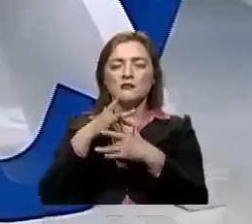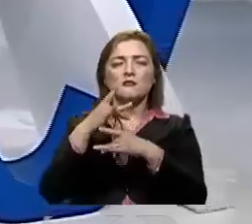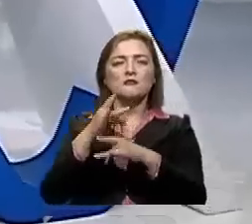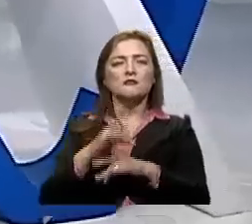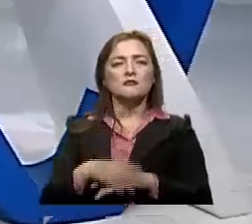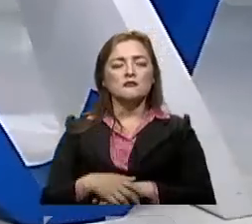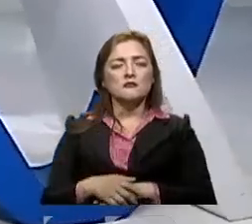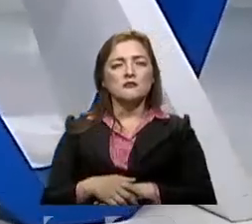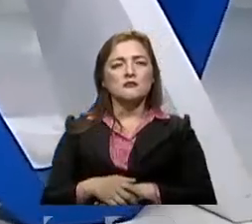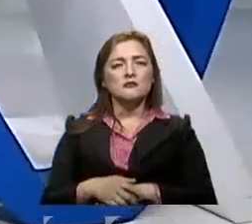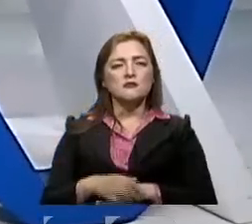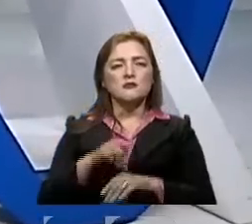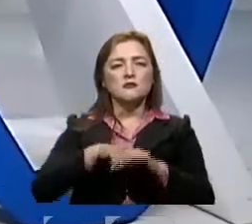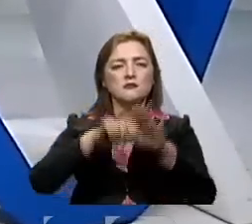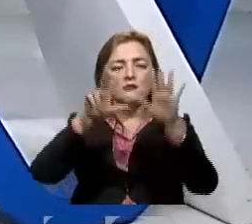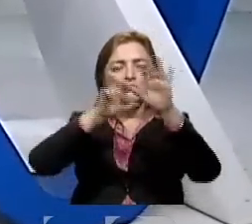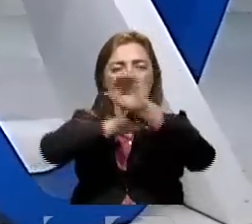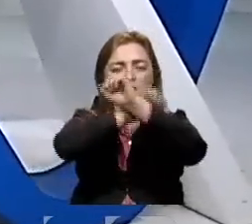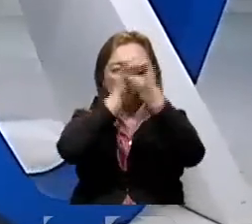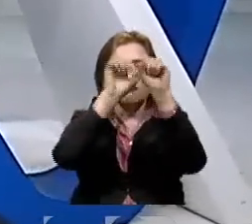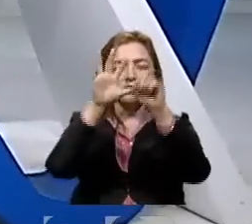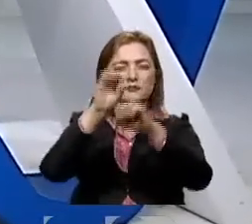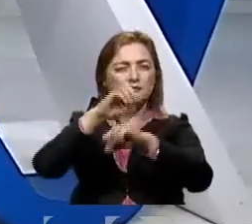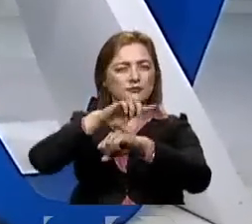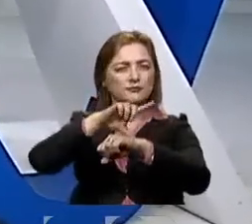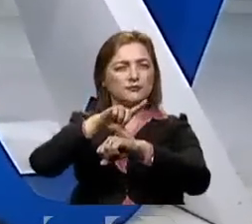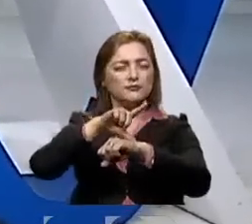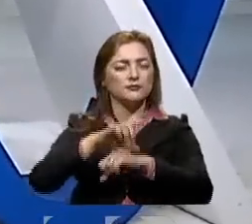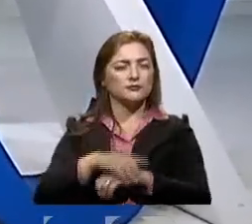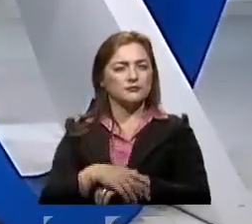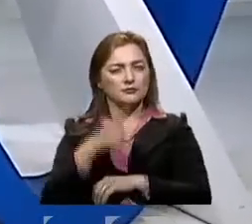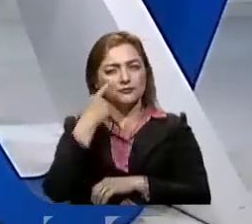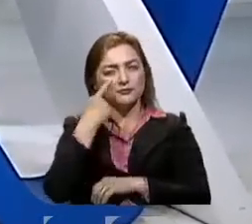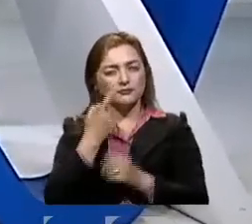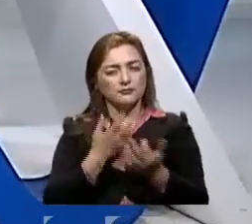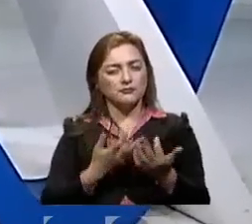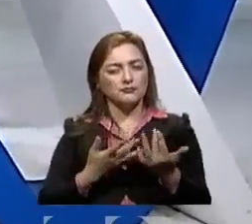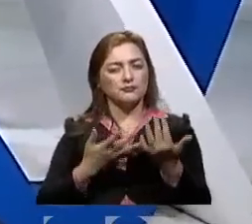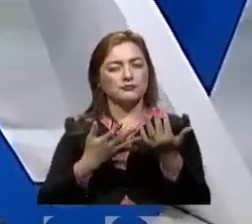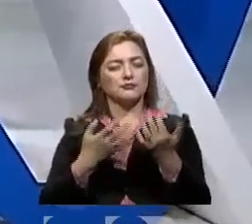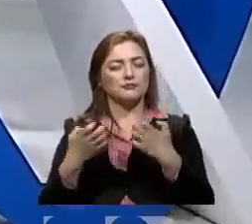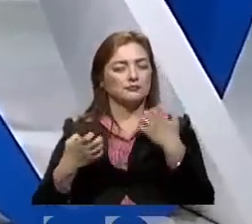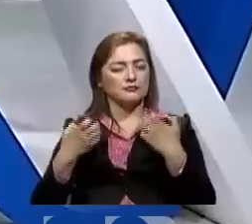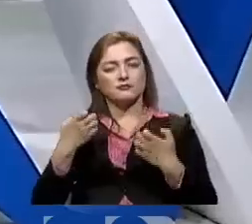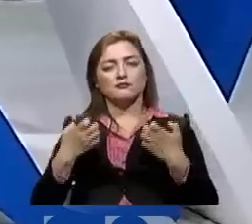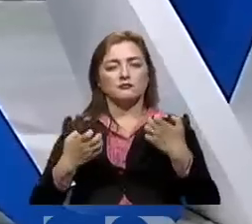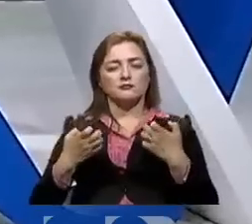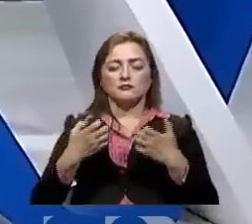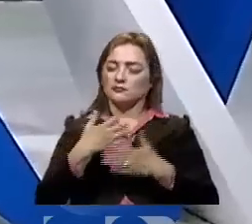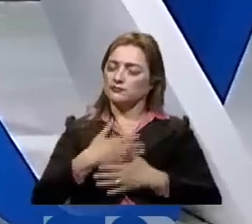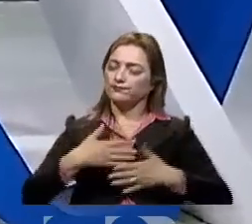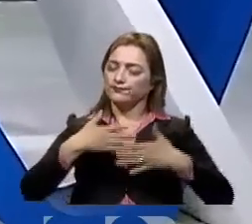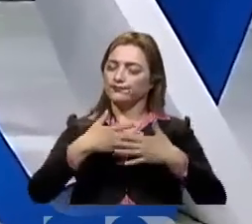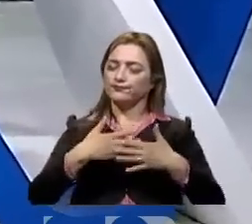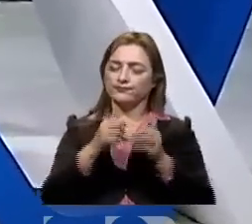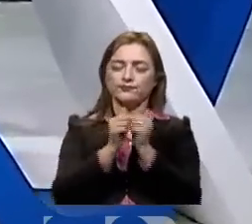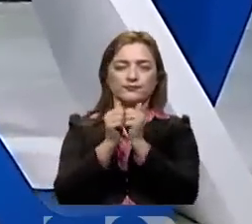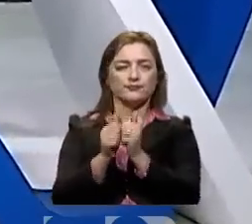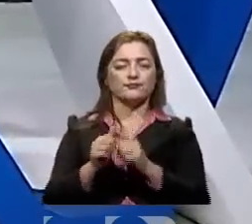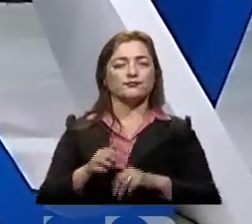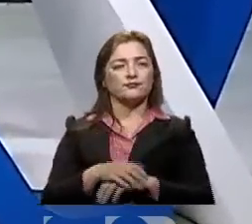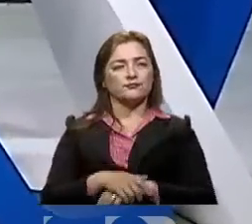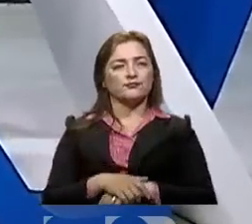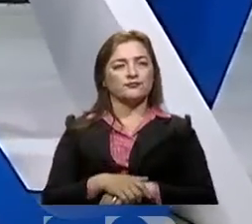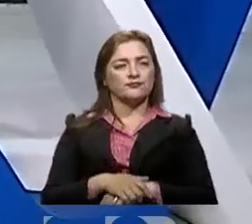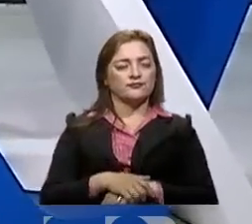esta hora, más o menos 8:50 de la mañana, nosotros ya le esperamos aquí emocionados. Siempre es un gusto disfrutar de su compañía en este